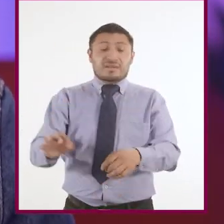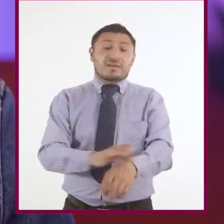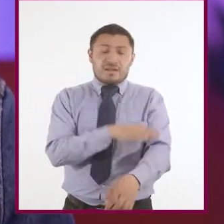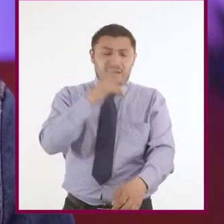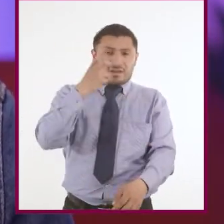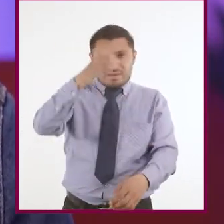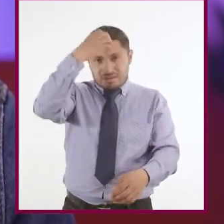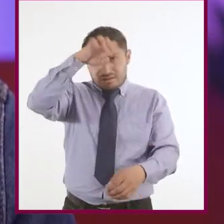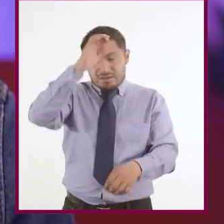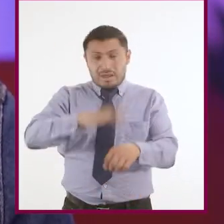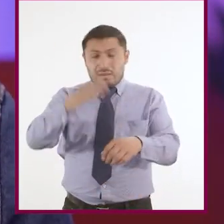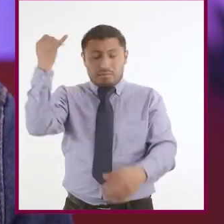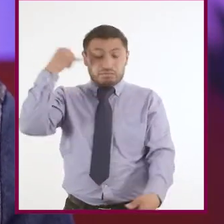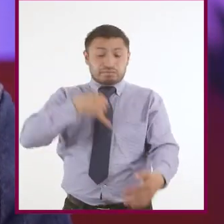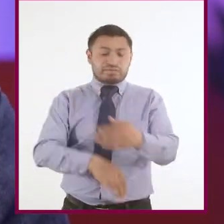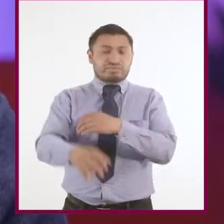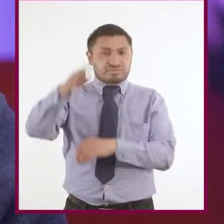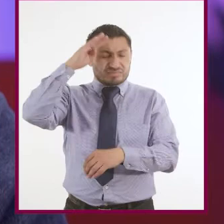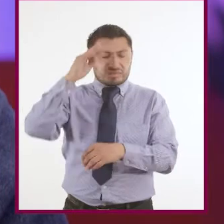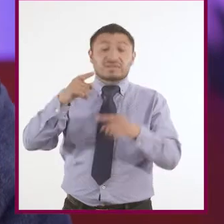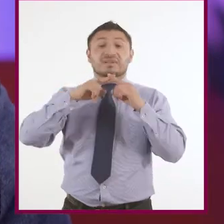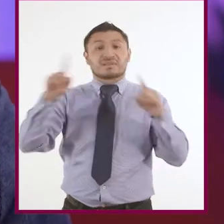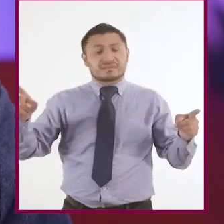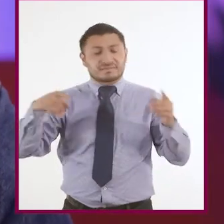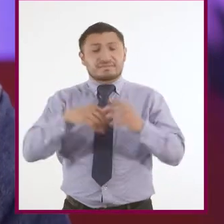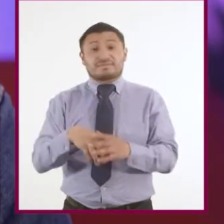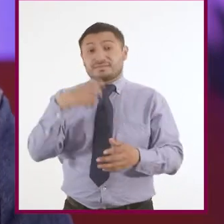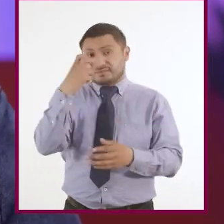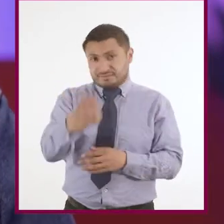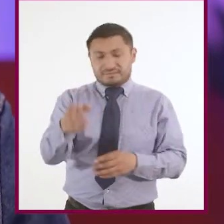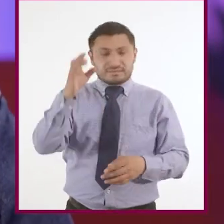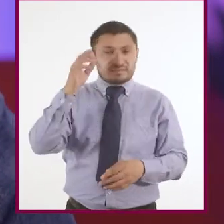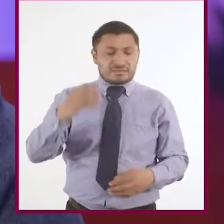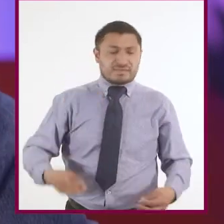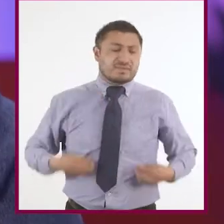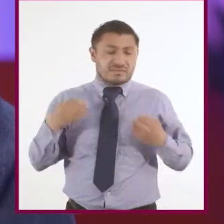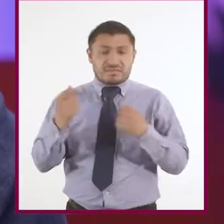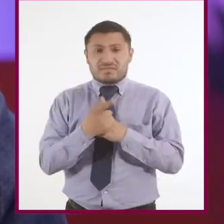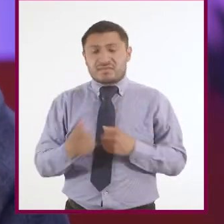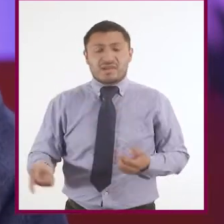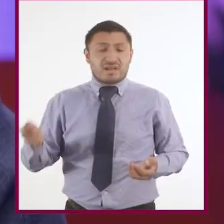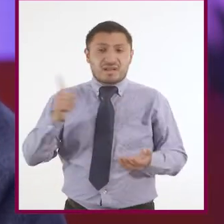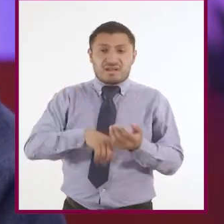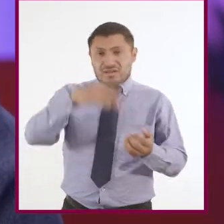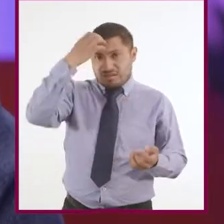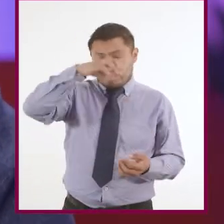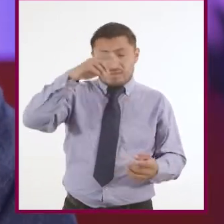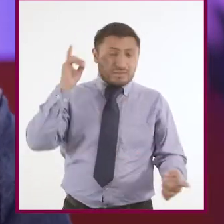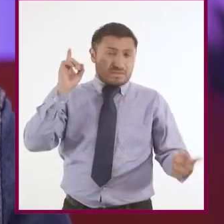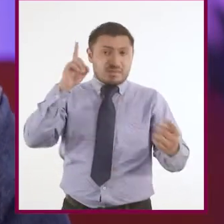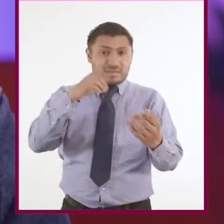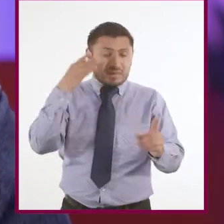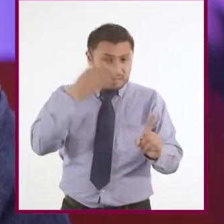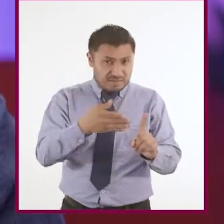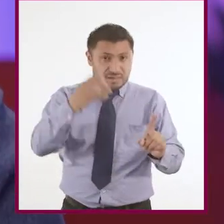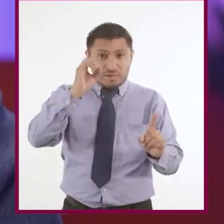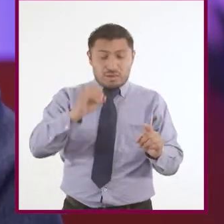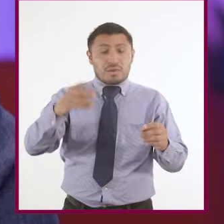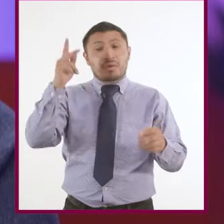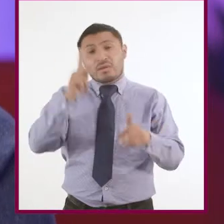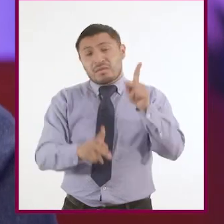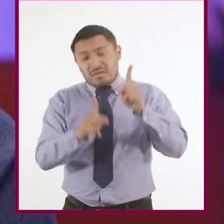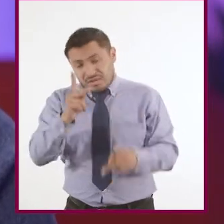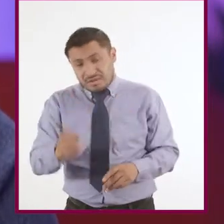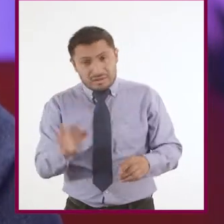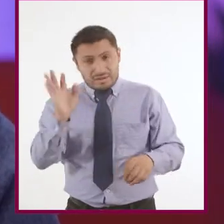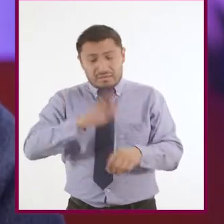son experiencias mucho más profundas que los pensamientos. Por eso, cuando vivimos algo, ya sea a través de la experiencia directa o a través de la narración, sobre todo